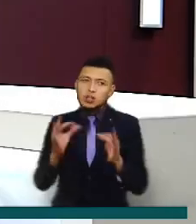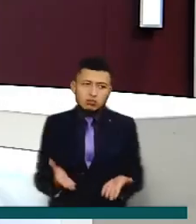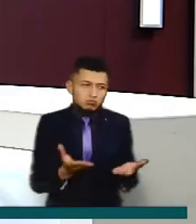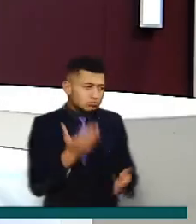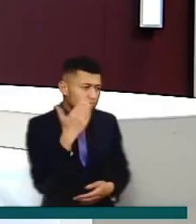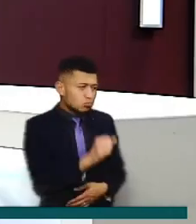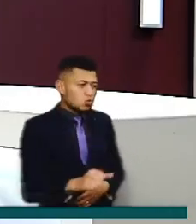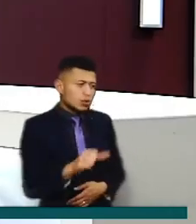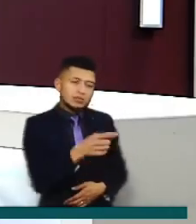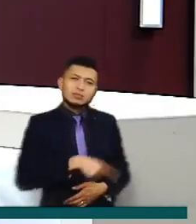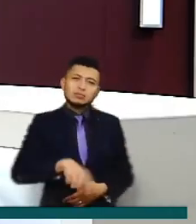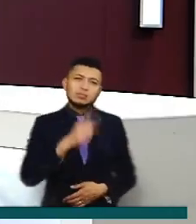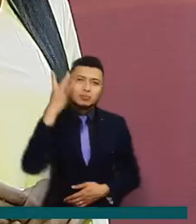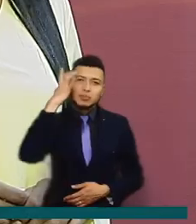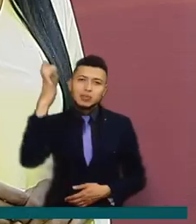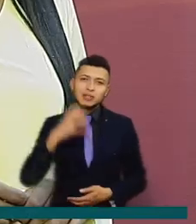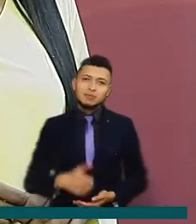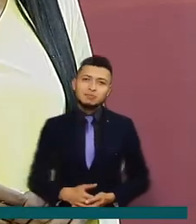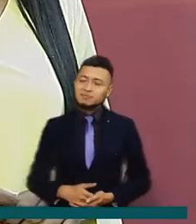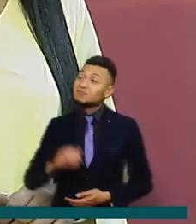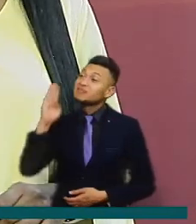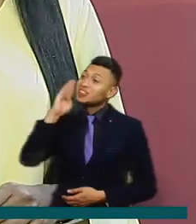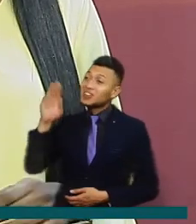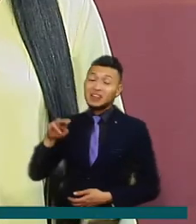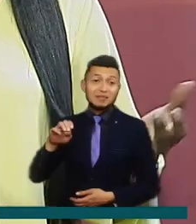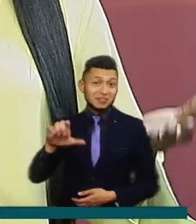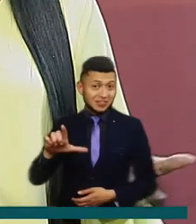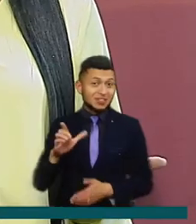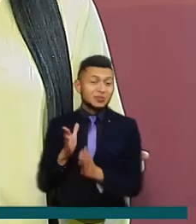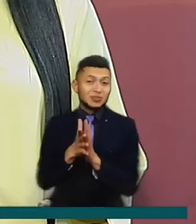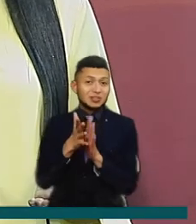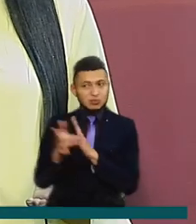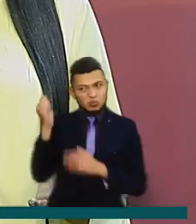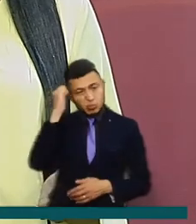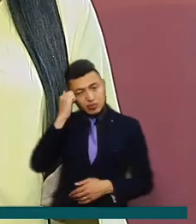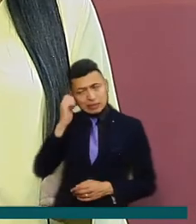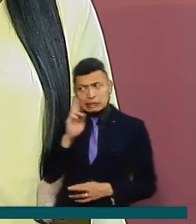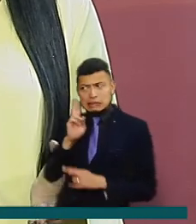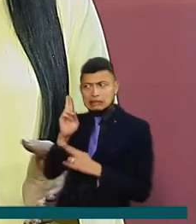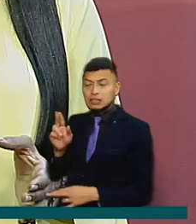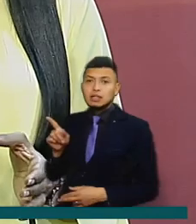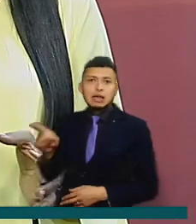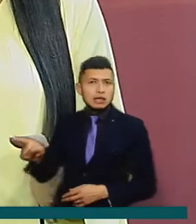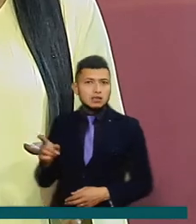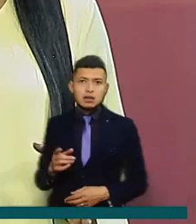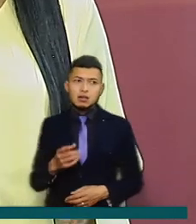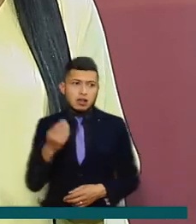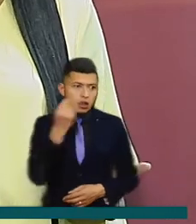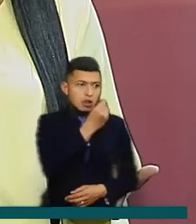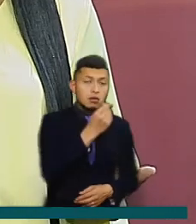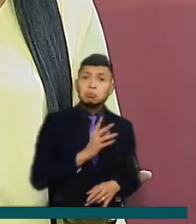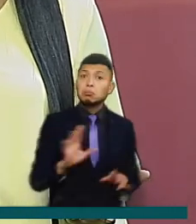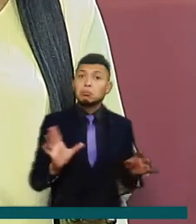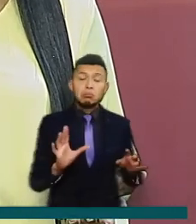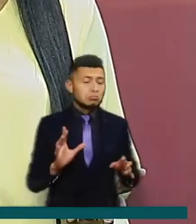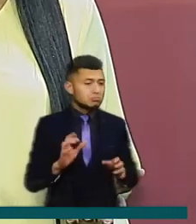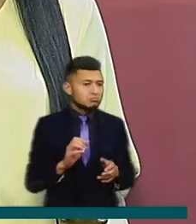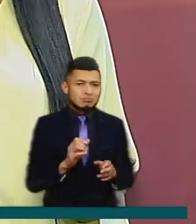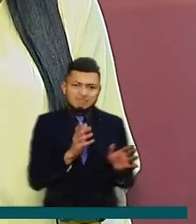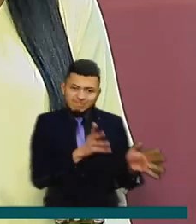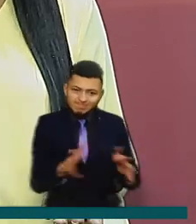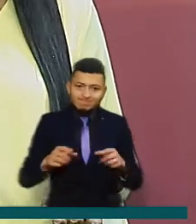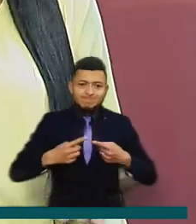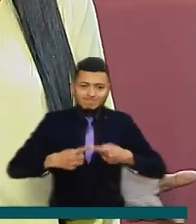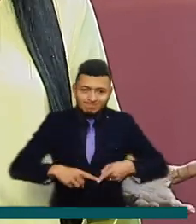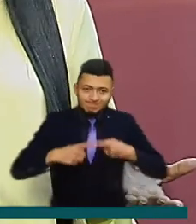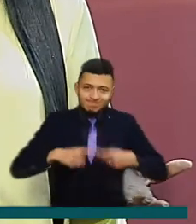para las otras mujeres? Hola Mabel, esta maestra es reconocida porque de forma desinteresada se ha encargado de enseñar el arte